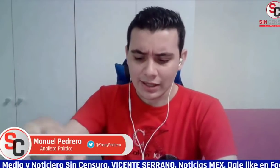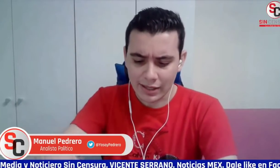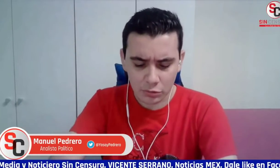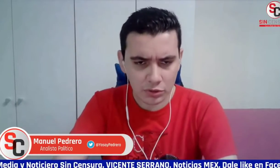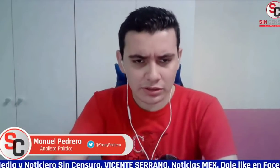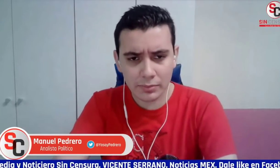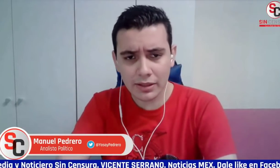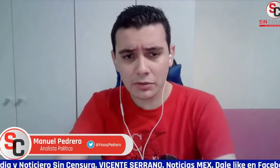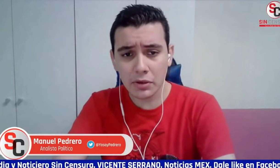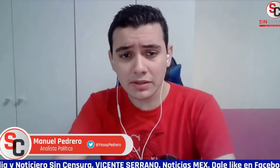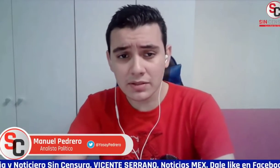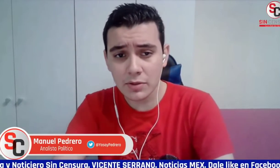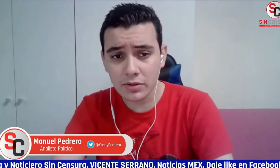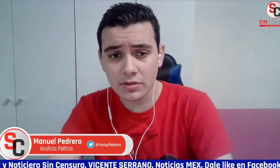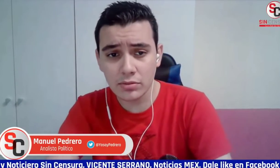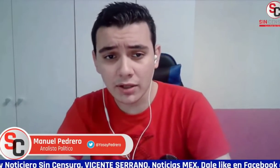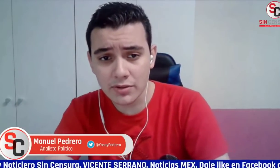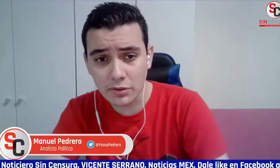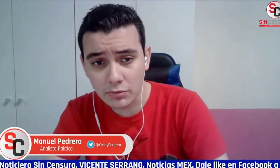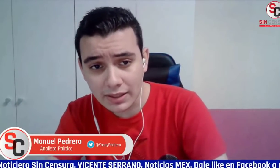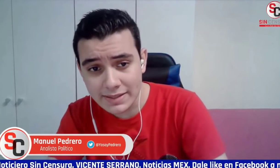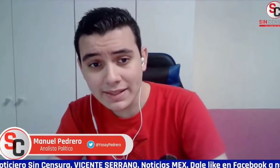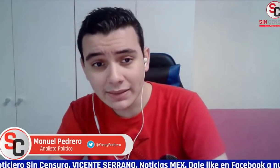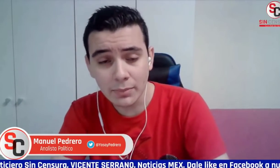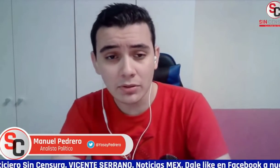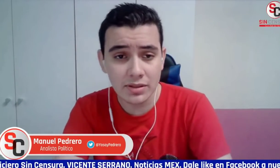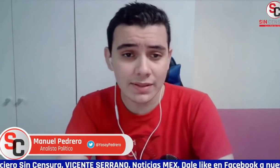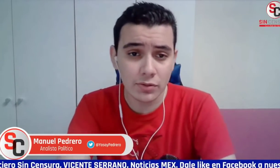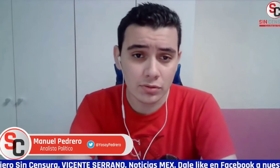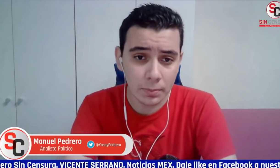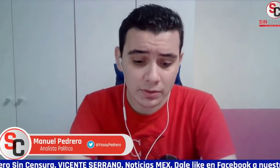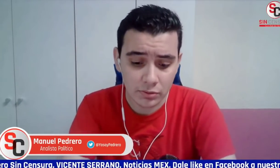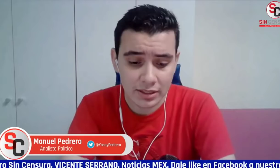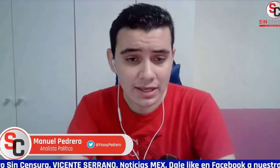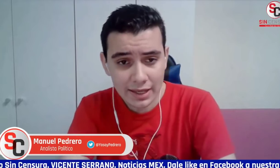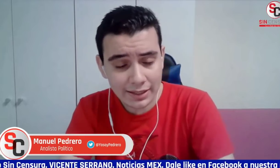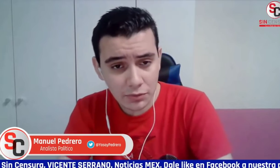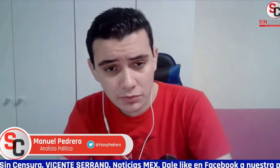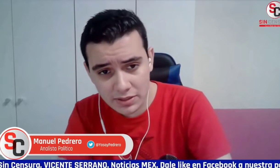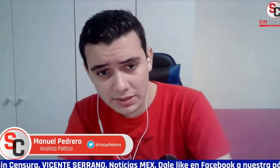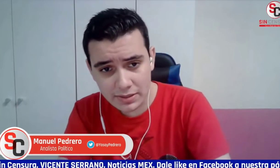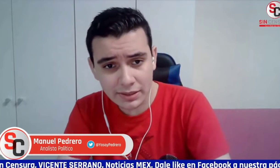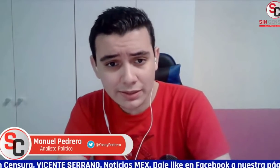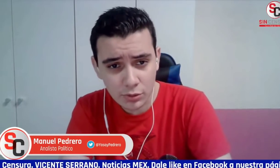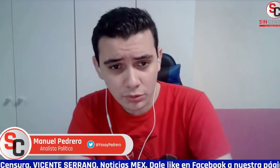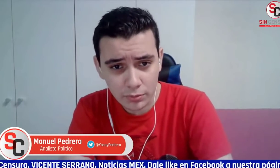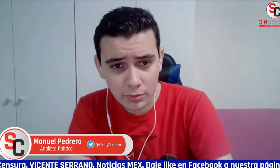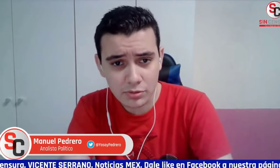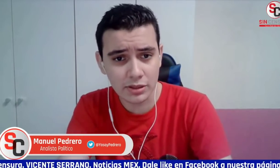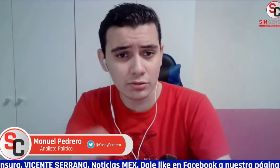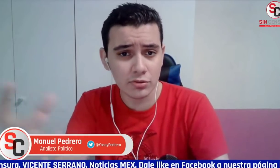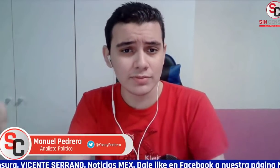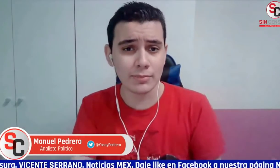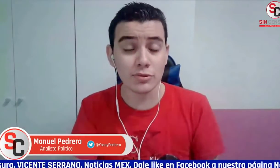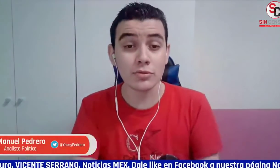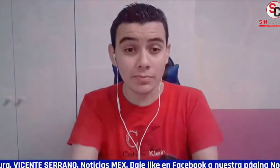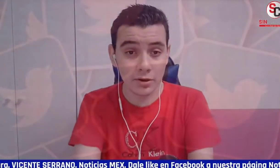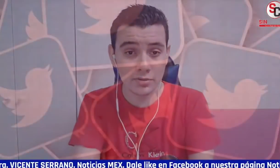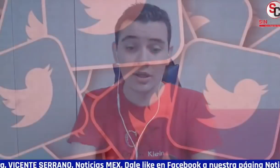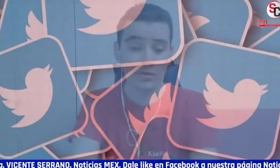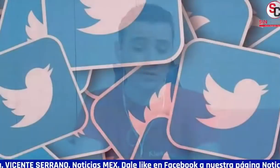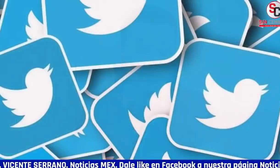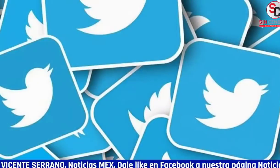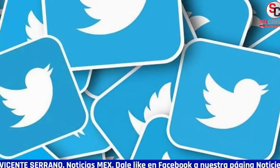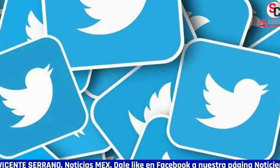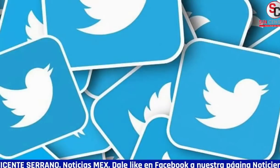cifras. En Twitter México hay 10 millones de usuarios, de los cuales 7 millones de ellos son personas que no existen, que son robots, que son los famosos